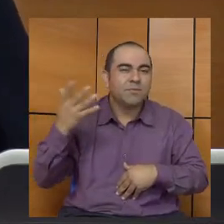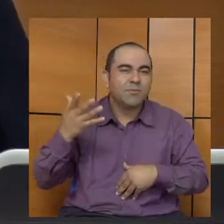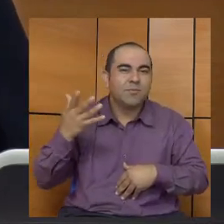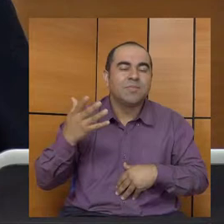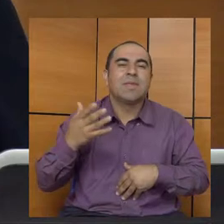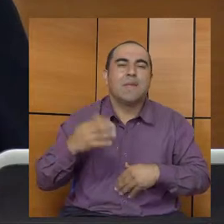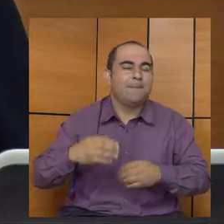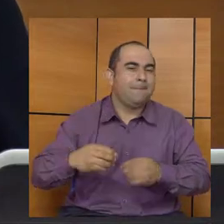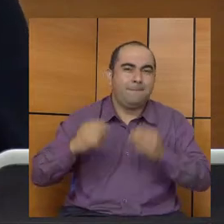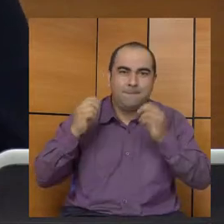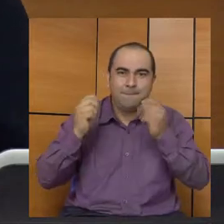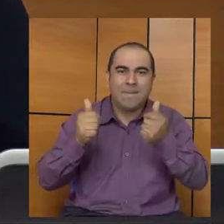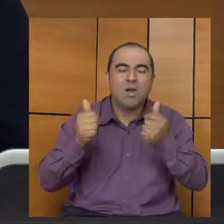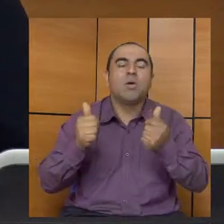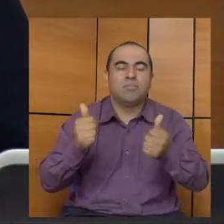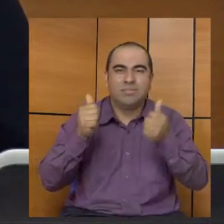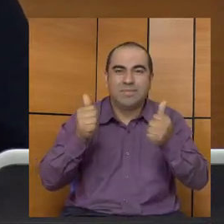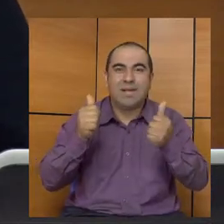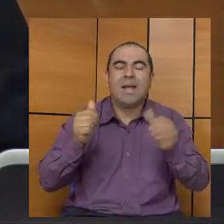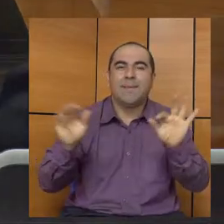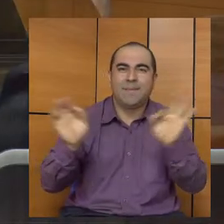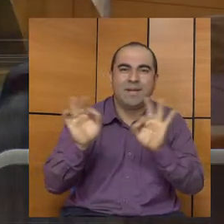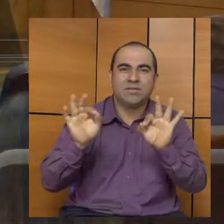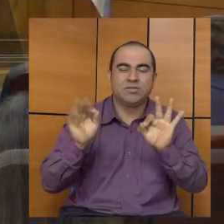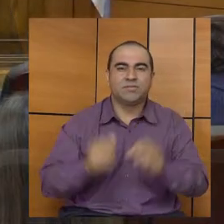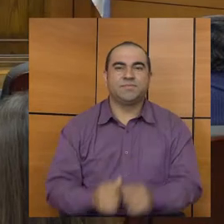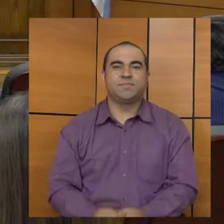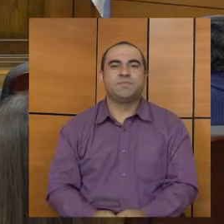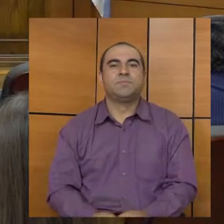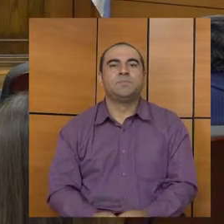una mayor capacidad de explicación.